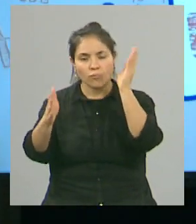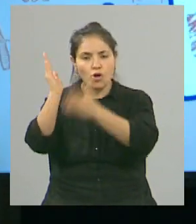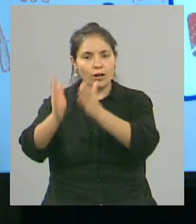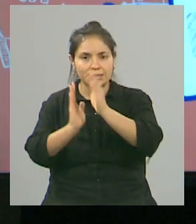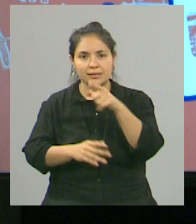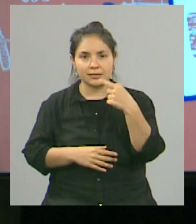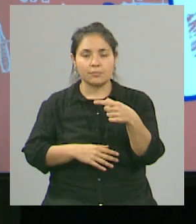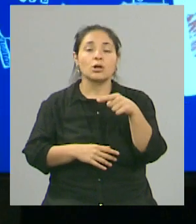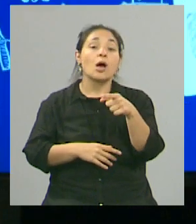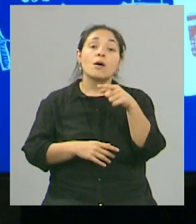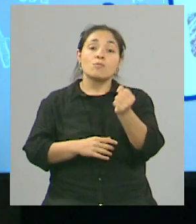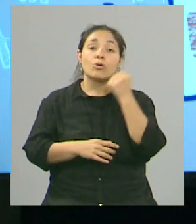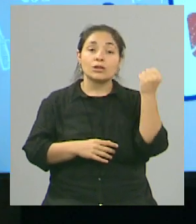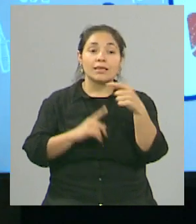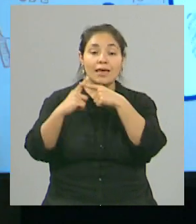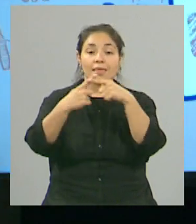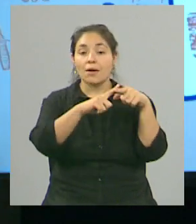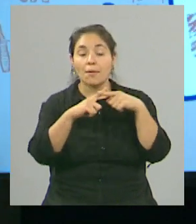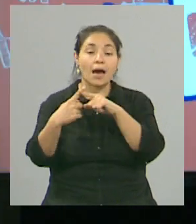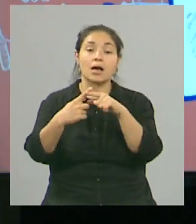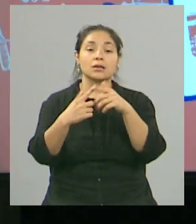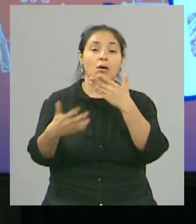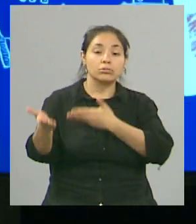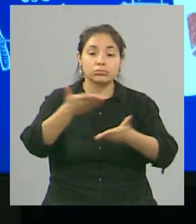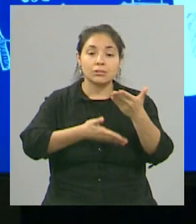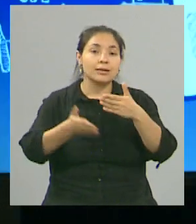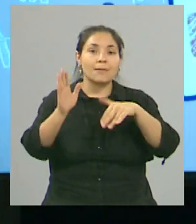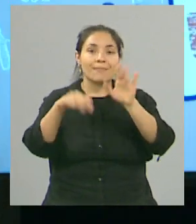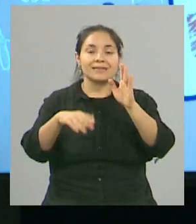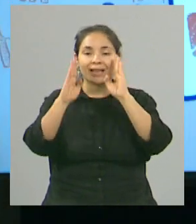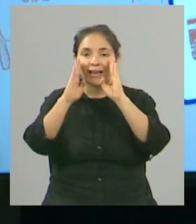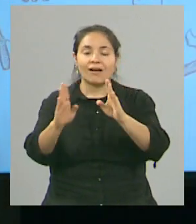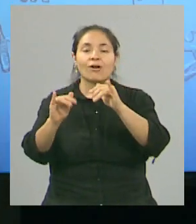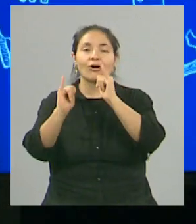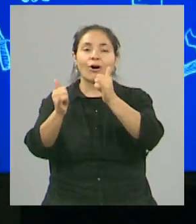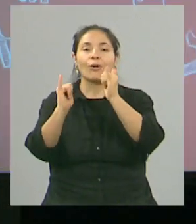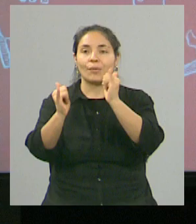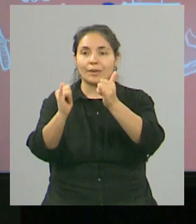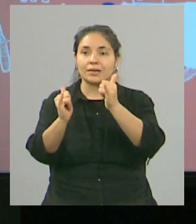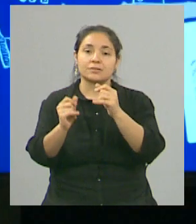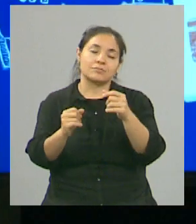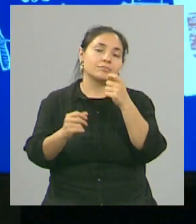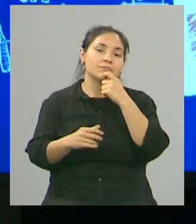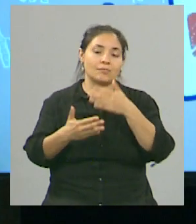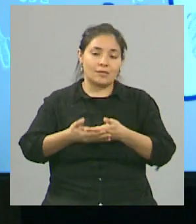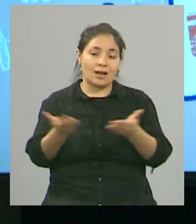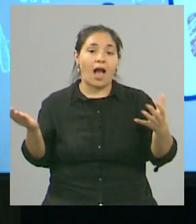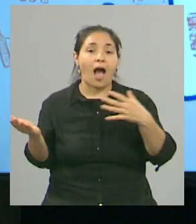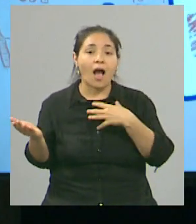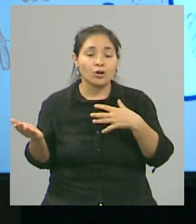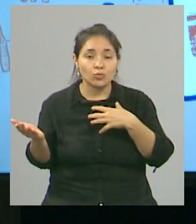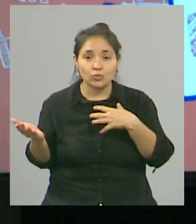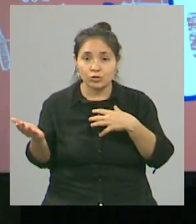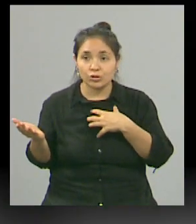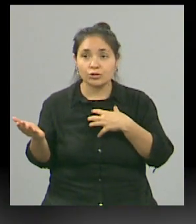poner en debate esto y apuntar a la población joven. En nuestro caso, a nuestros estudiantes, con 2 actividades que